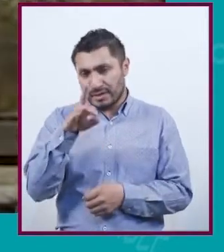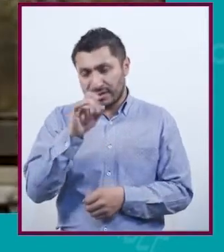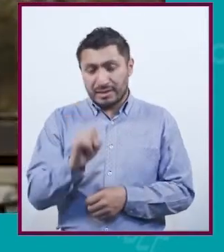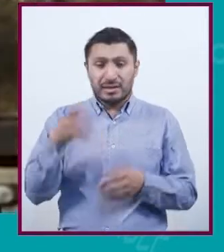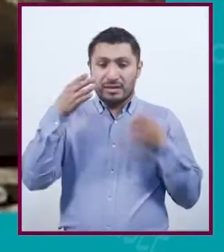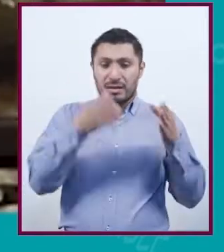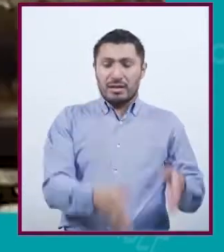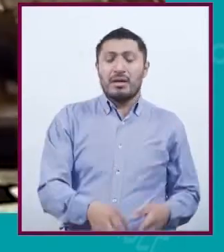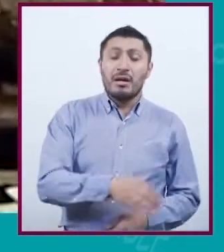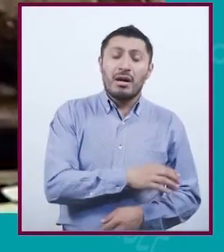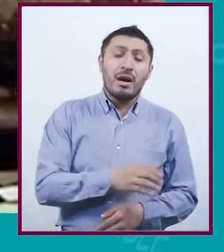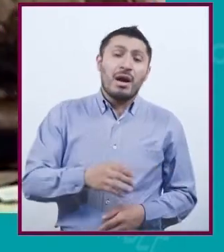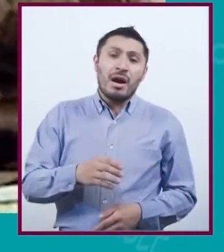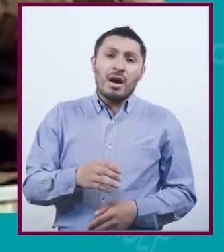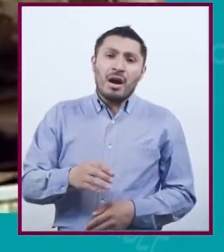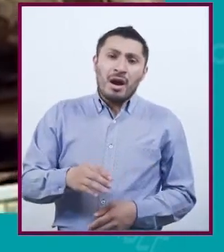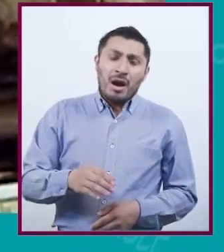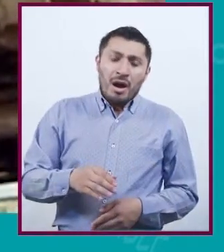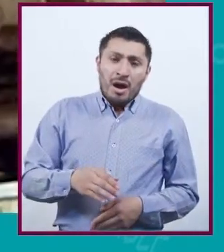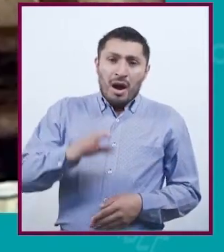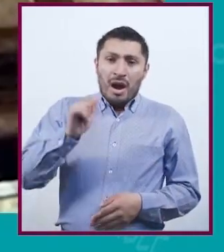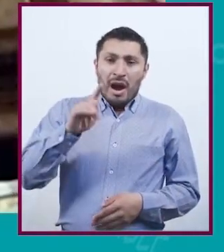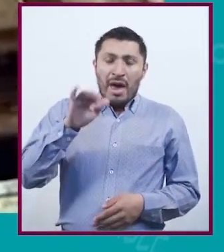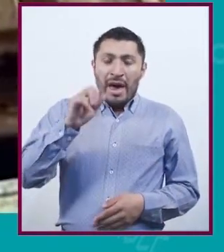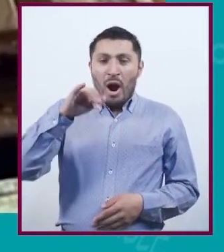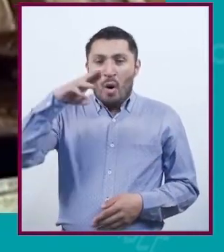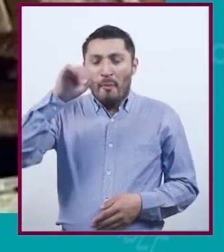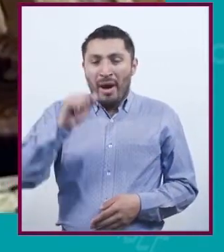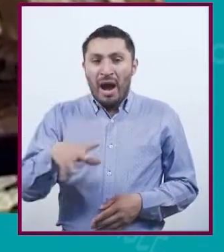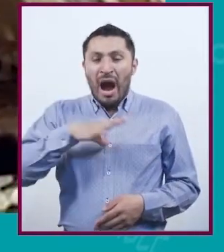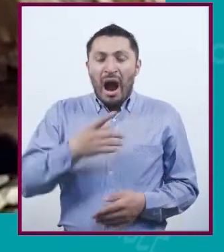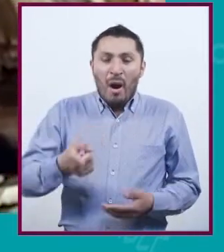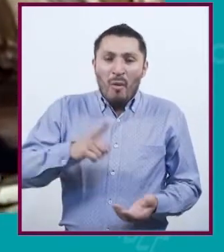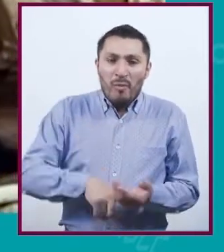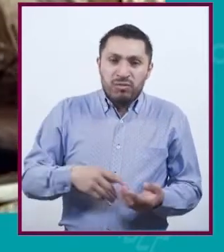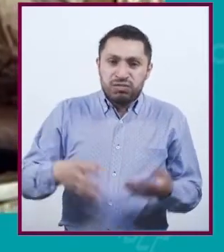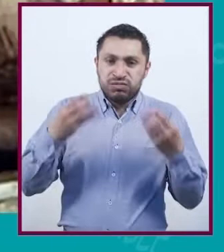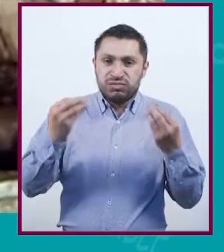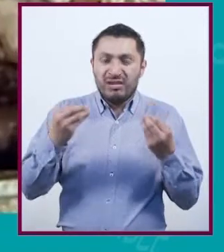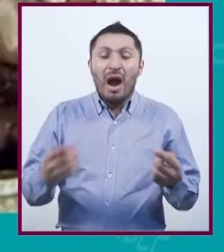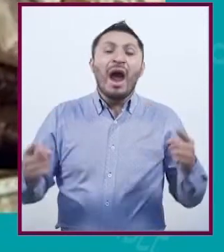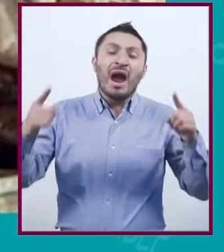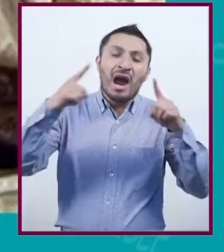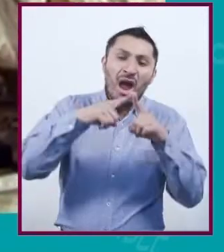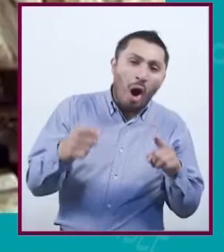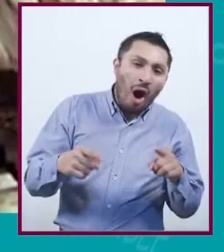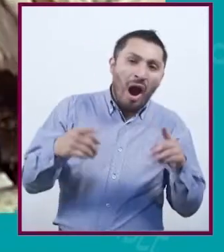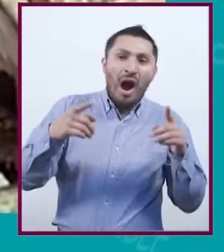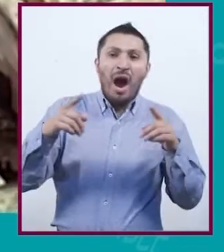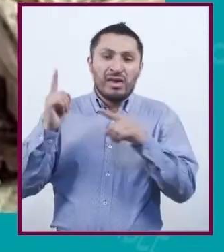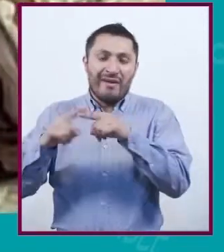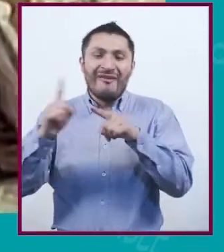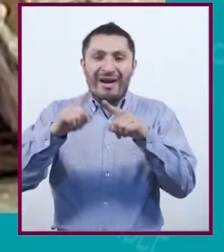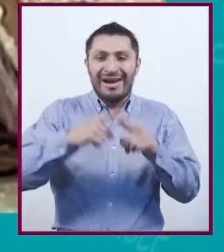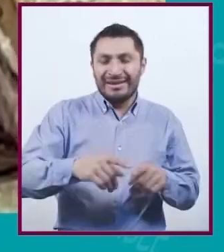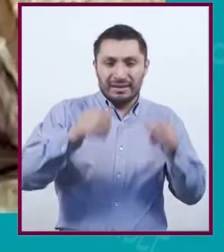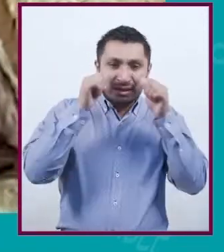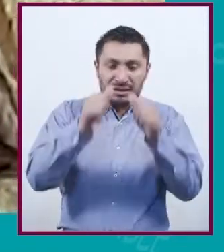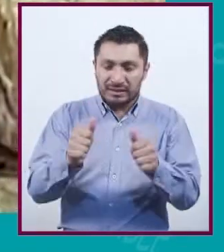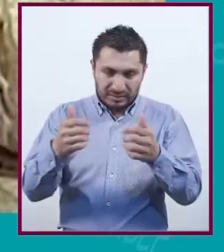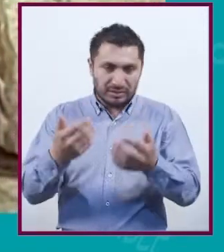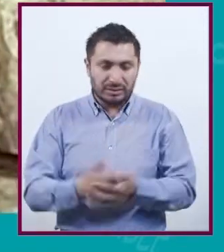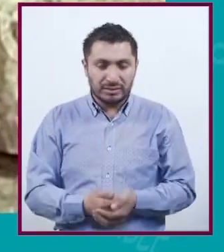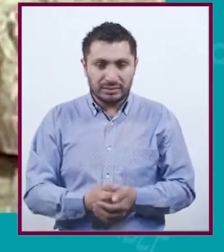Los primeros mártires fueron enterrados en los cementerios suburbanos o catacumbas, los cuales albergaron más tarde iglesias